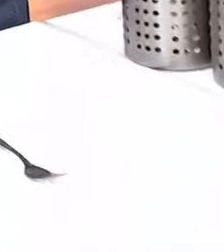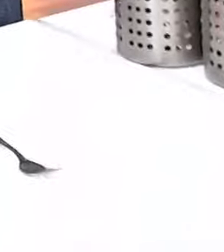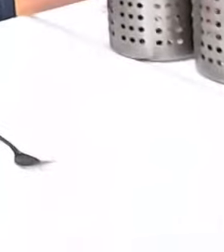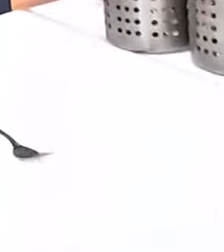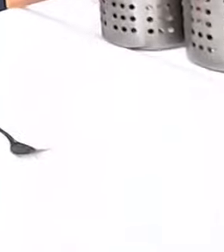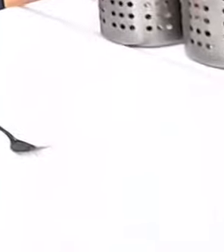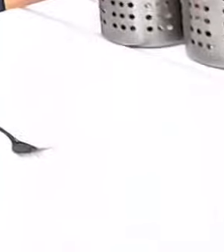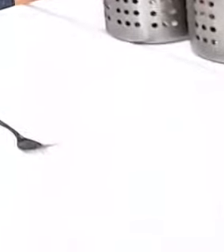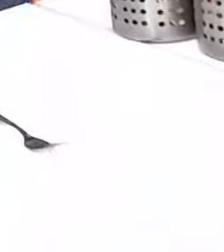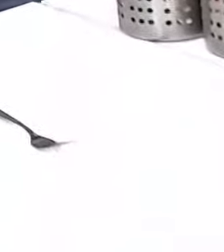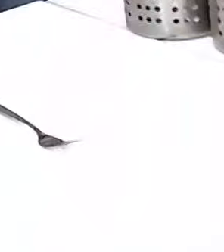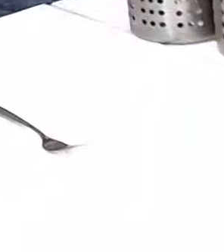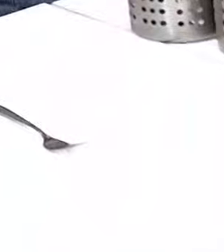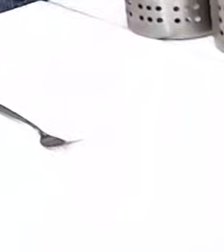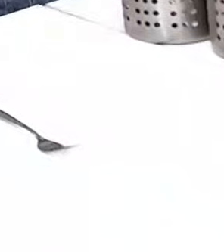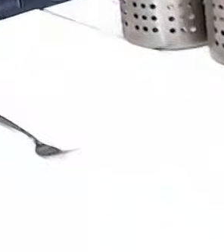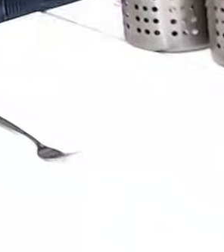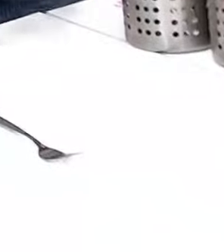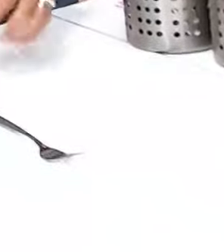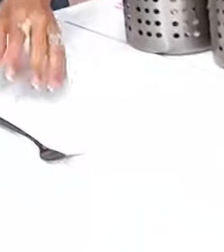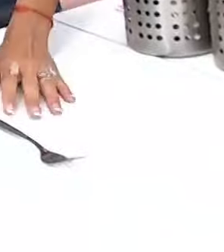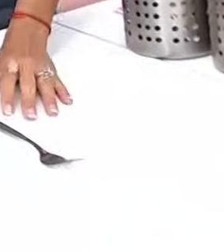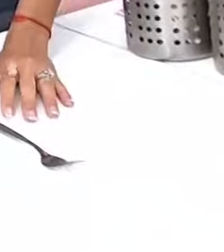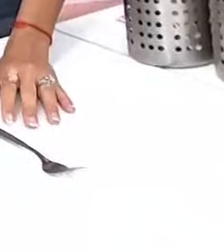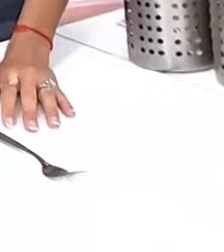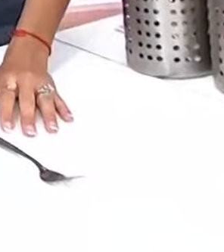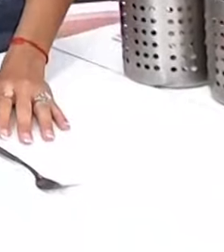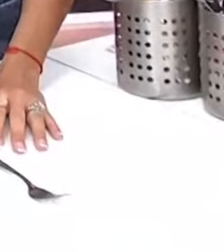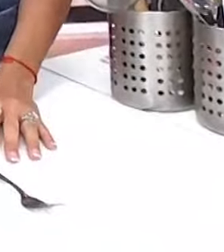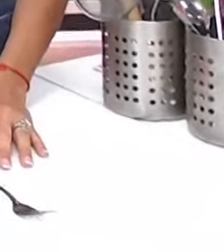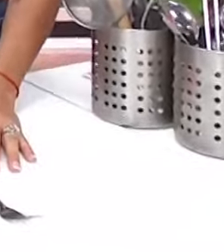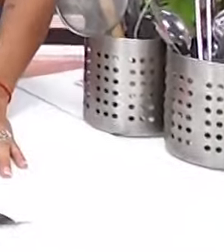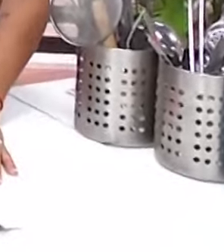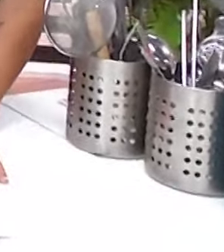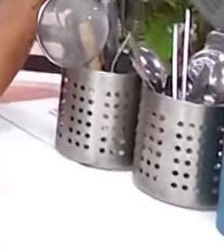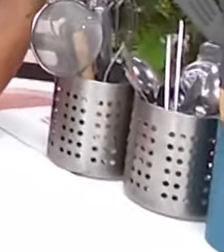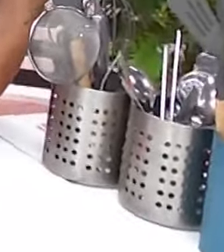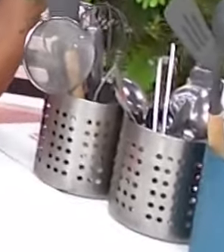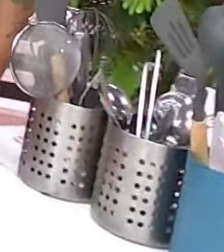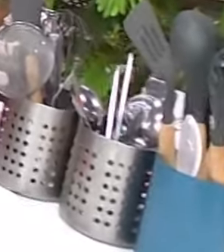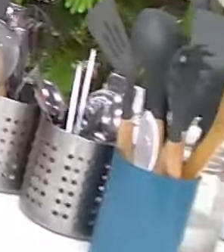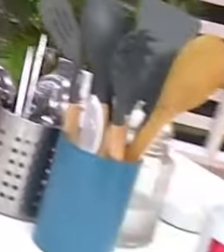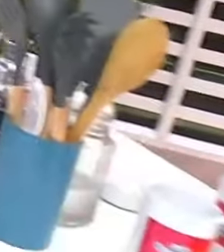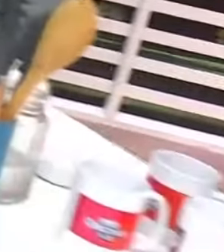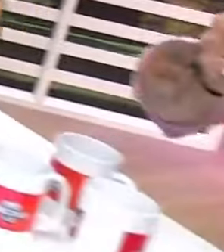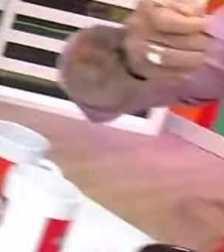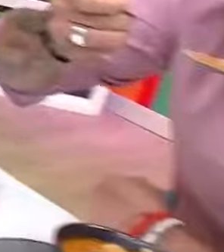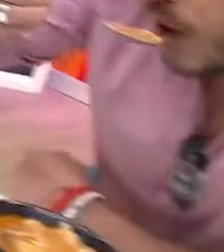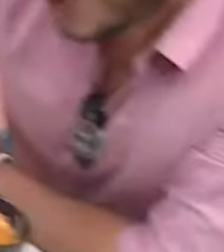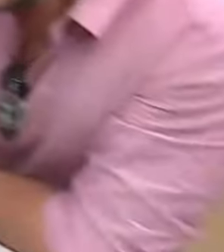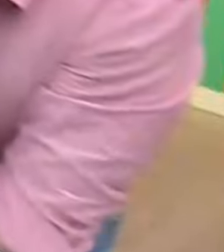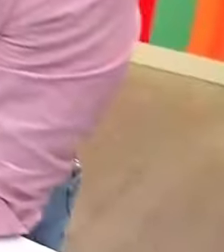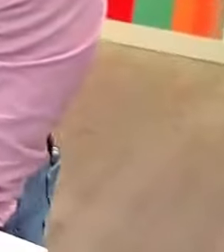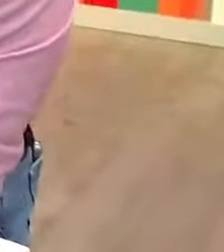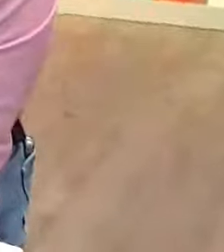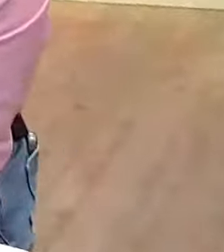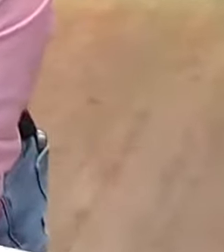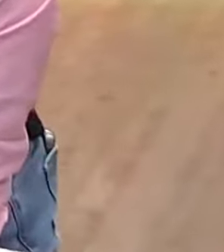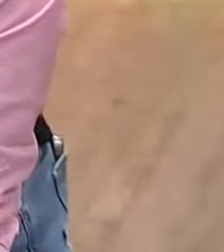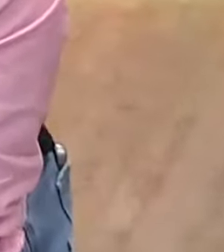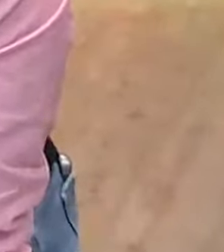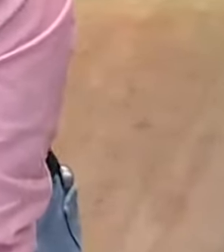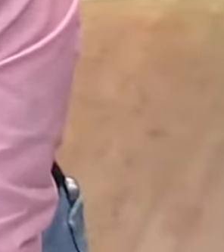quieren. Puchi, por favor. No, porque primero la invitada. ¿Qué tal? Rico. Del 1 al 10, ¿cuánto